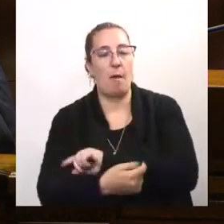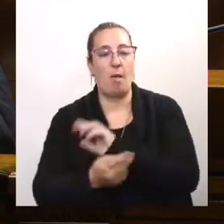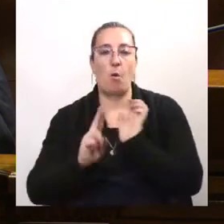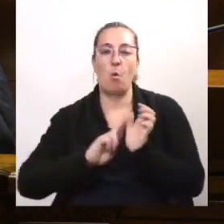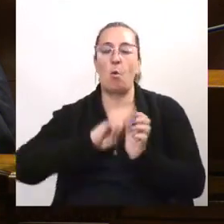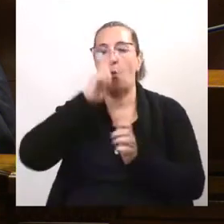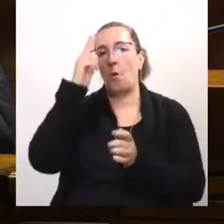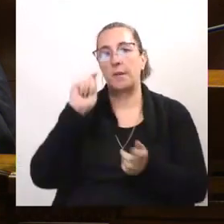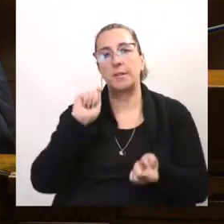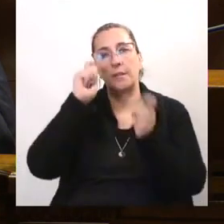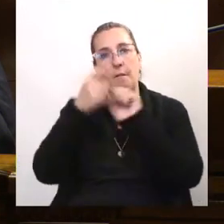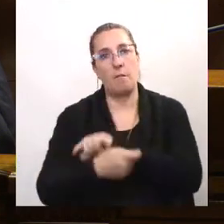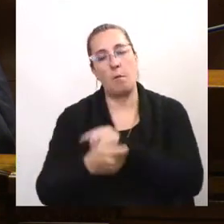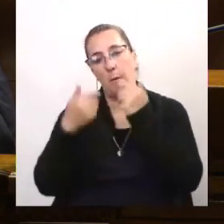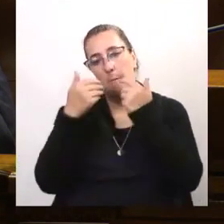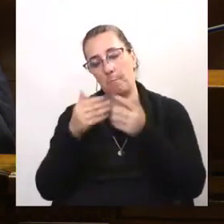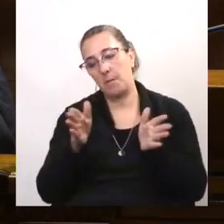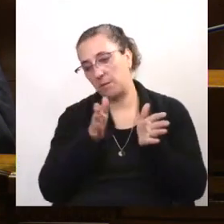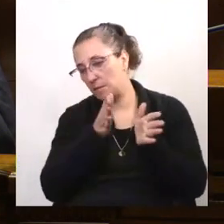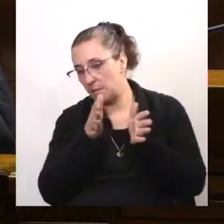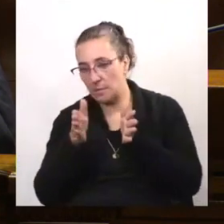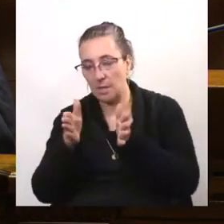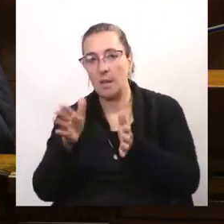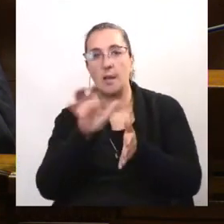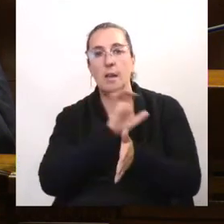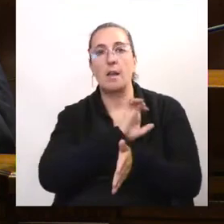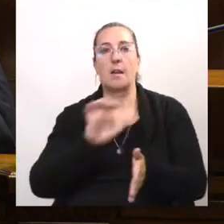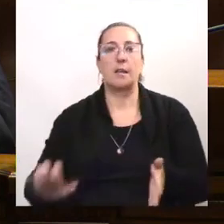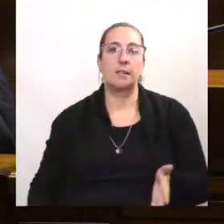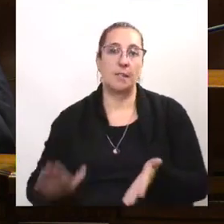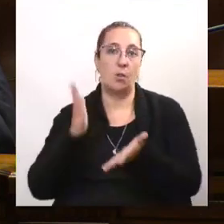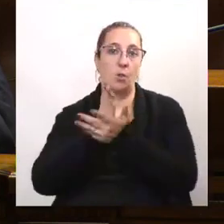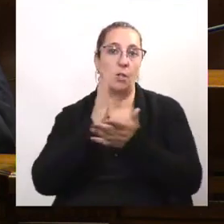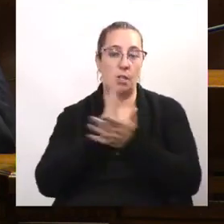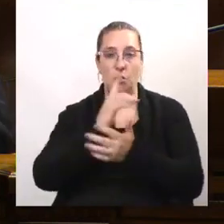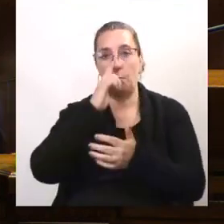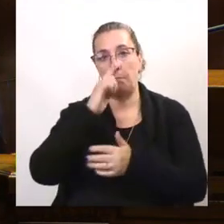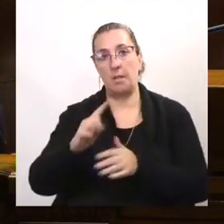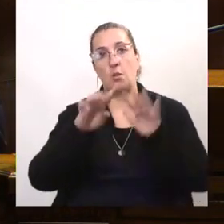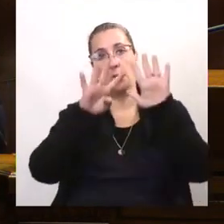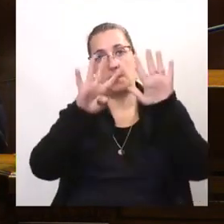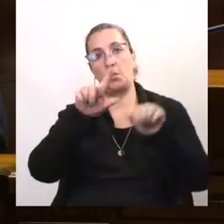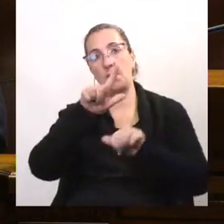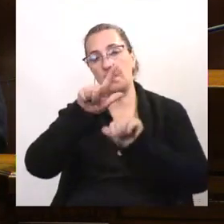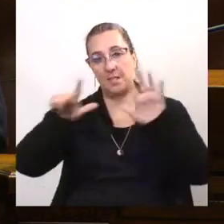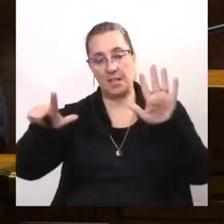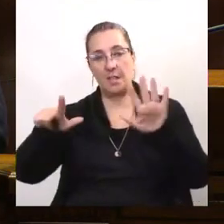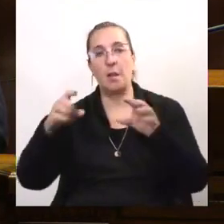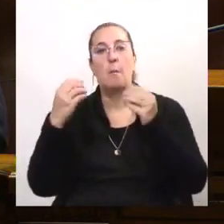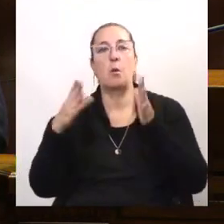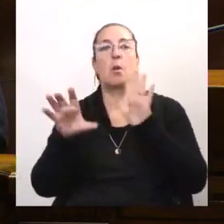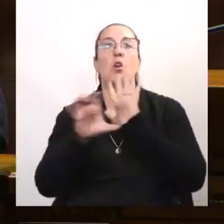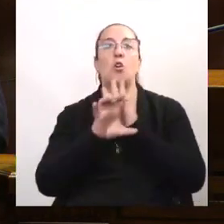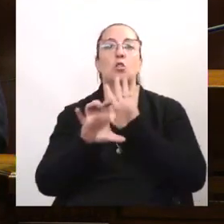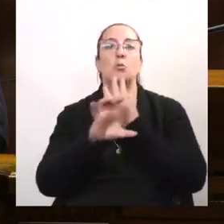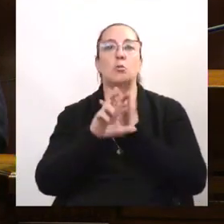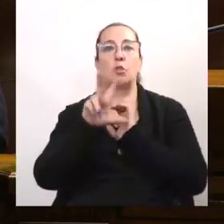transforma o empieza a recorrer el camino a un Estado de Derecho, que fue en la Constitución del 17, porque la Constitución del 30, claramente,